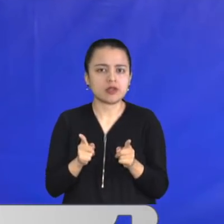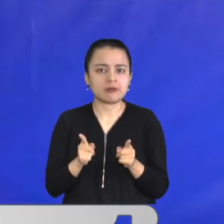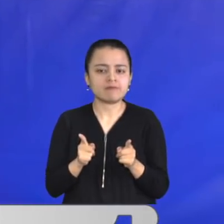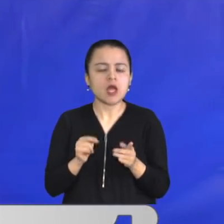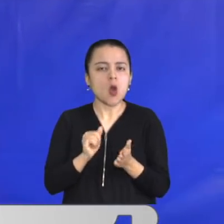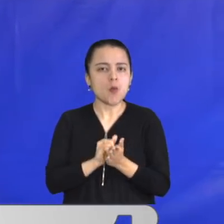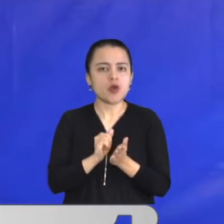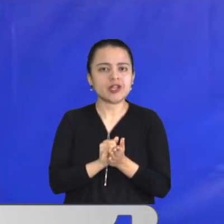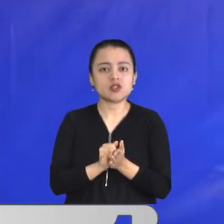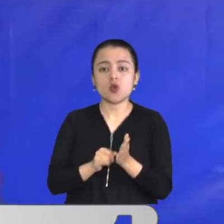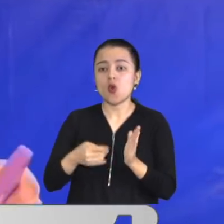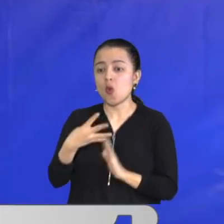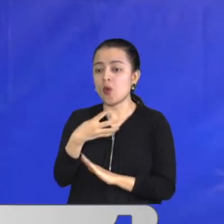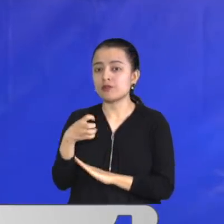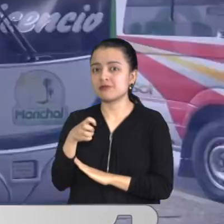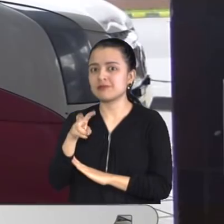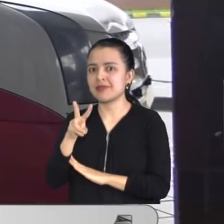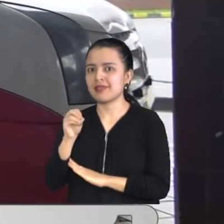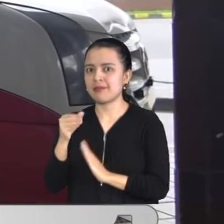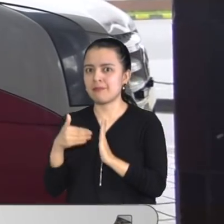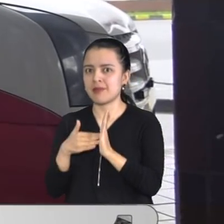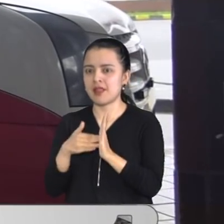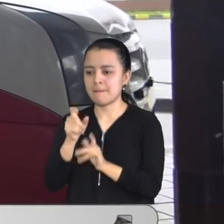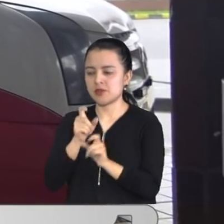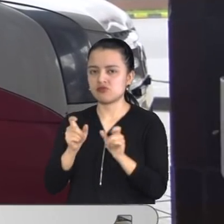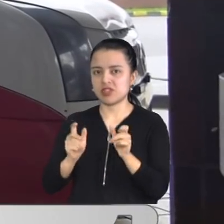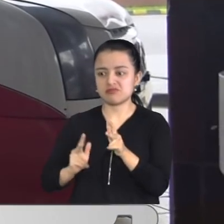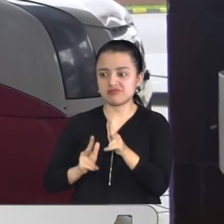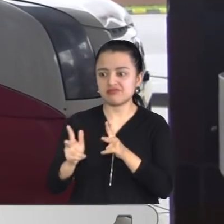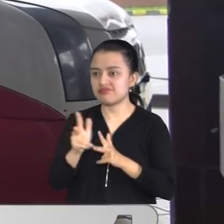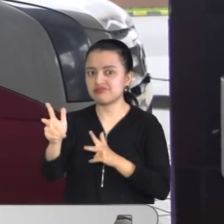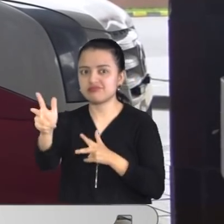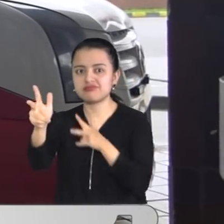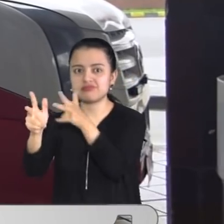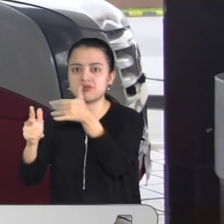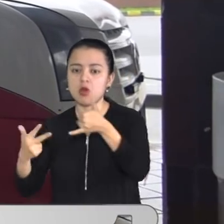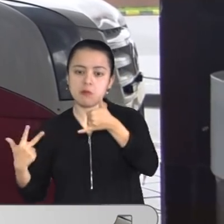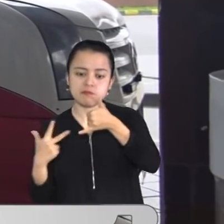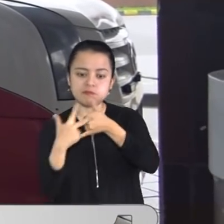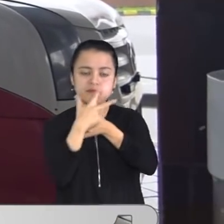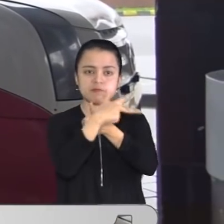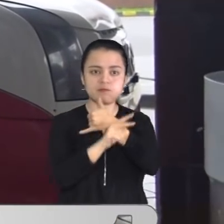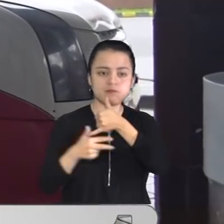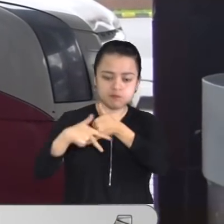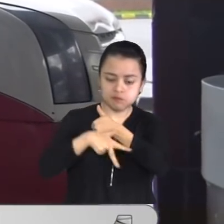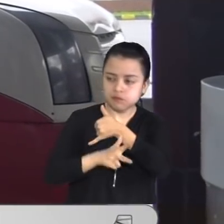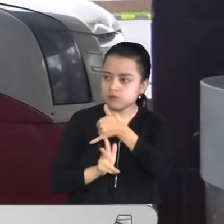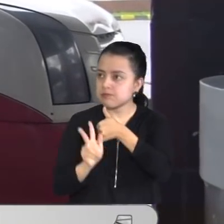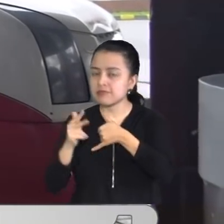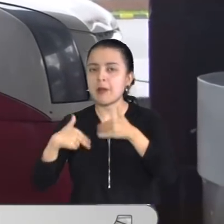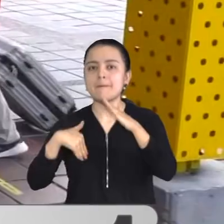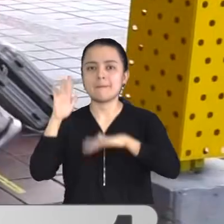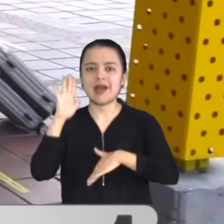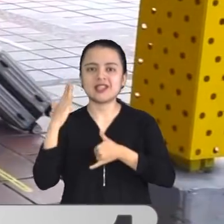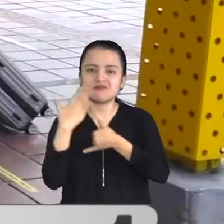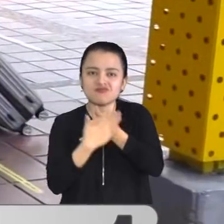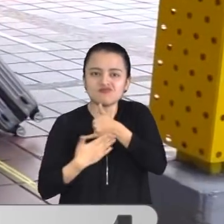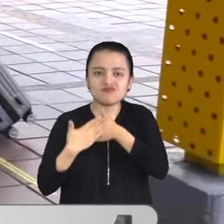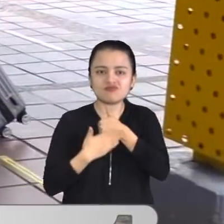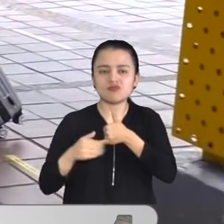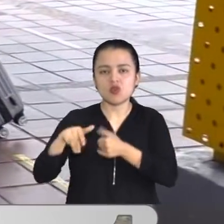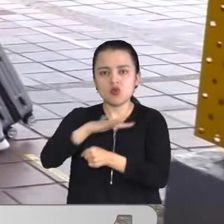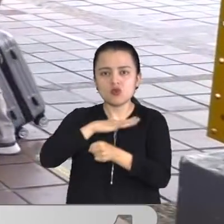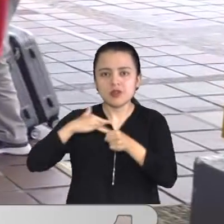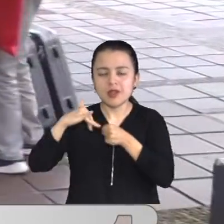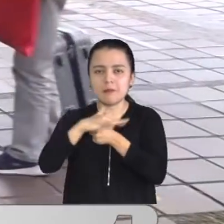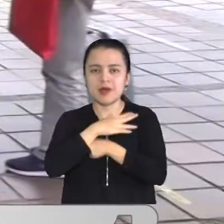a los distintos territorios, desde aquí de Bogotá a otros territorios a nivel nacional, sobre todo en el departamento de Cundinamarca, en los departamentos